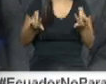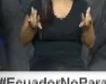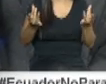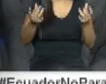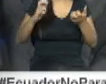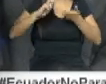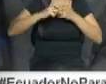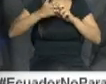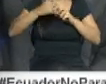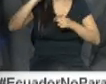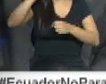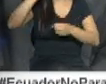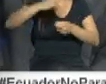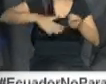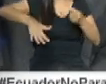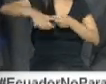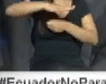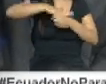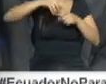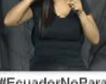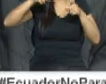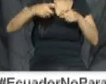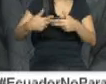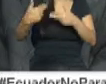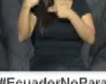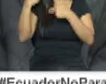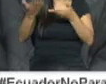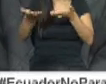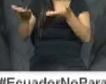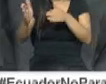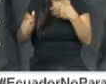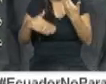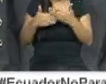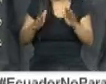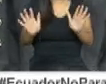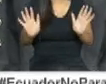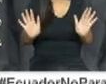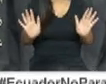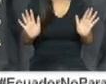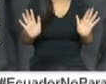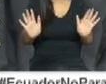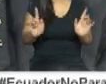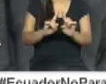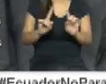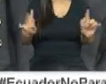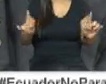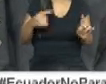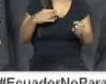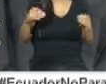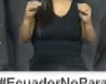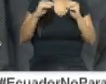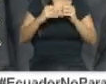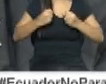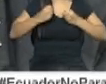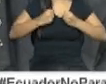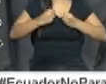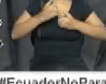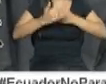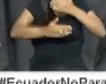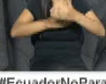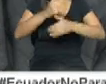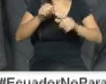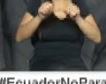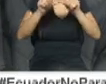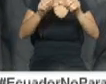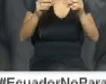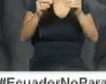Estado no sé si de abasto para tanto, ¿no? Y la idea es hacerlo mucho más sostenible y si es sostenible también mucho